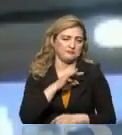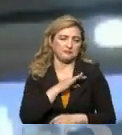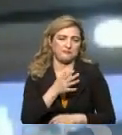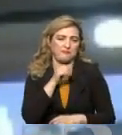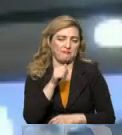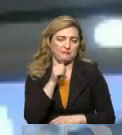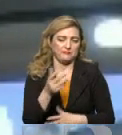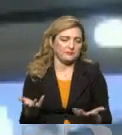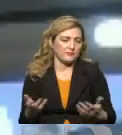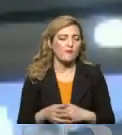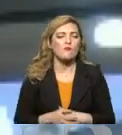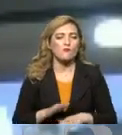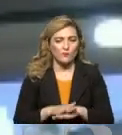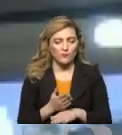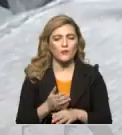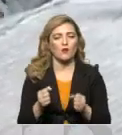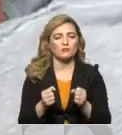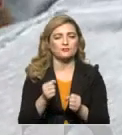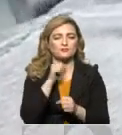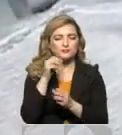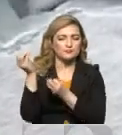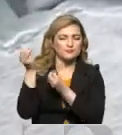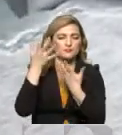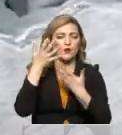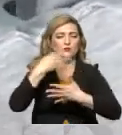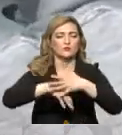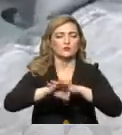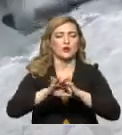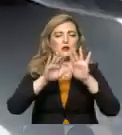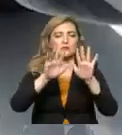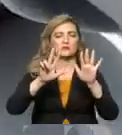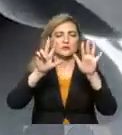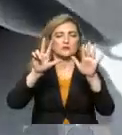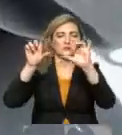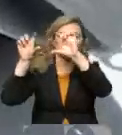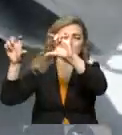momento de decidir, y eso principalmente es por falta de información. Son un total de 18 radares con